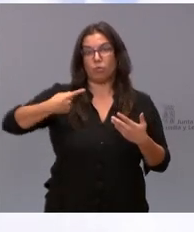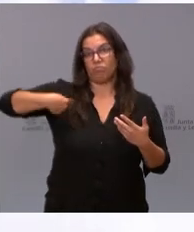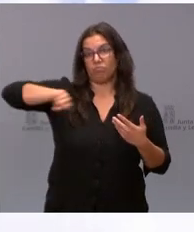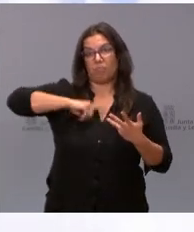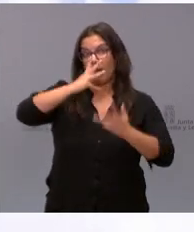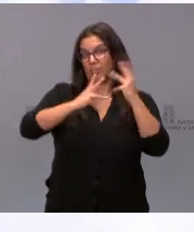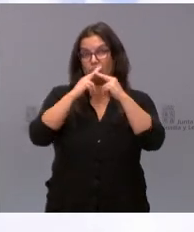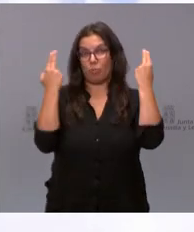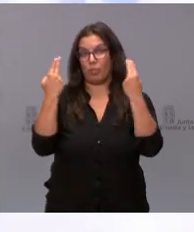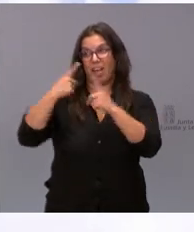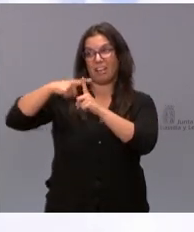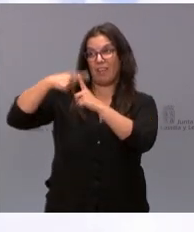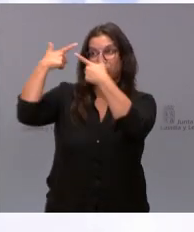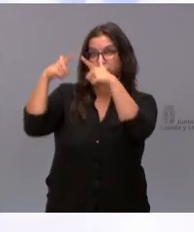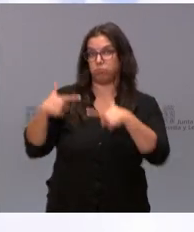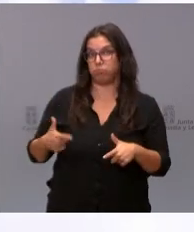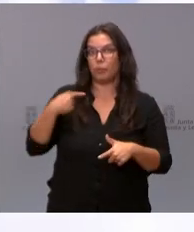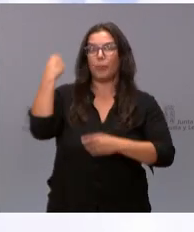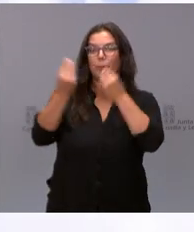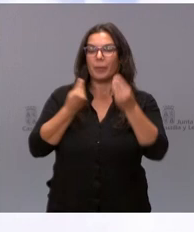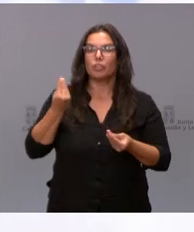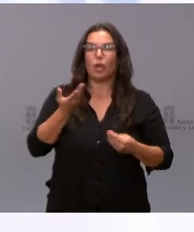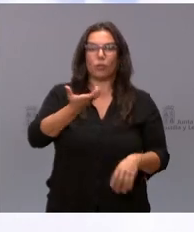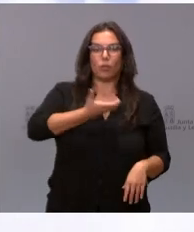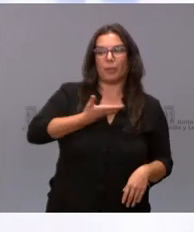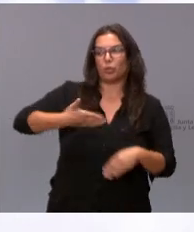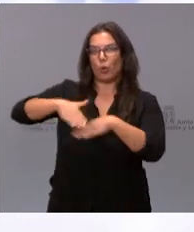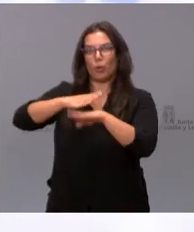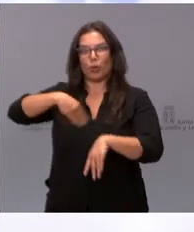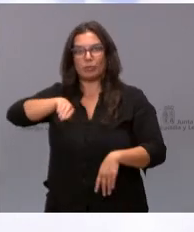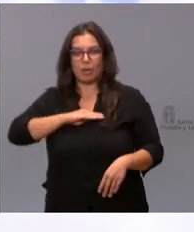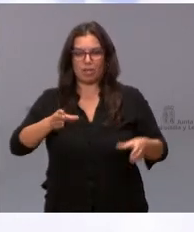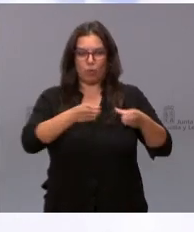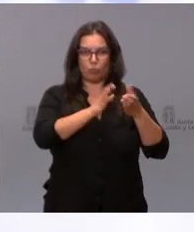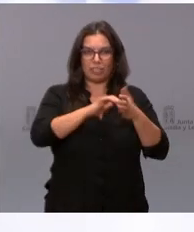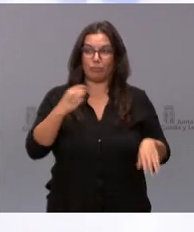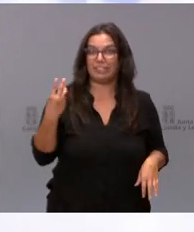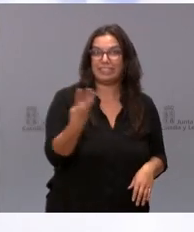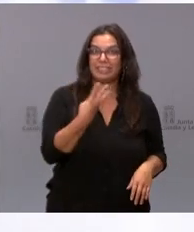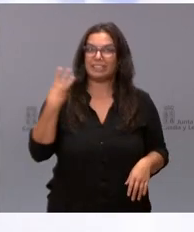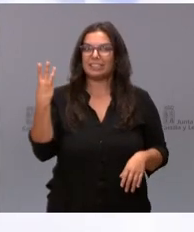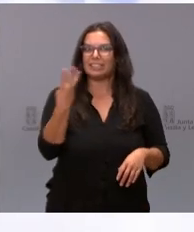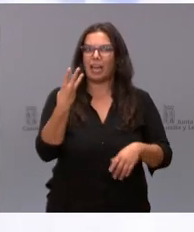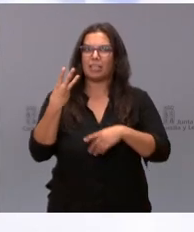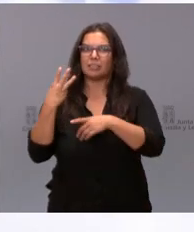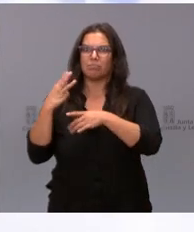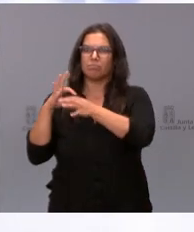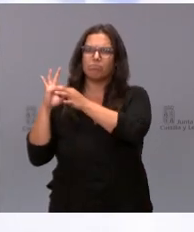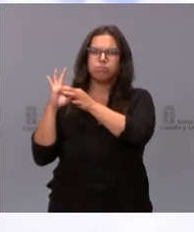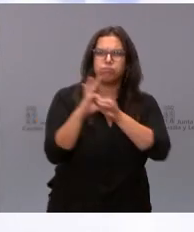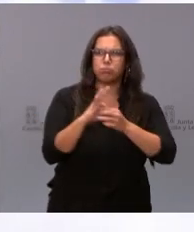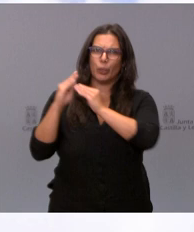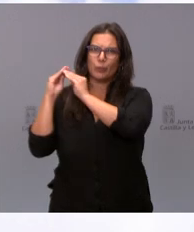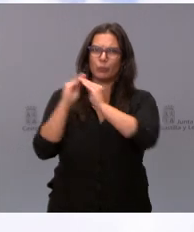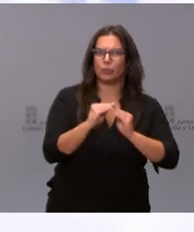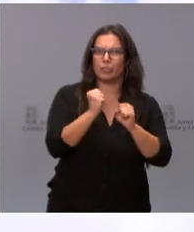yo creo que el ayuntamiento el gobierno de españa la junta de castilla y léon estamos en la misma línea de trabajo